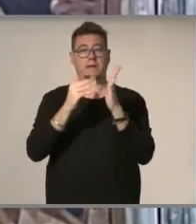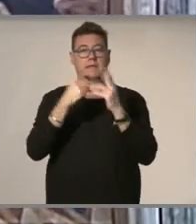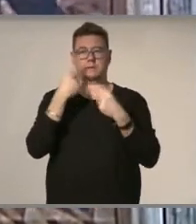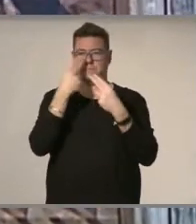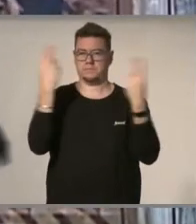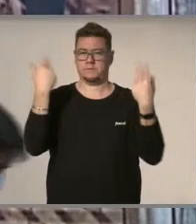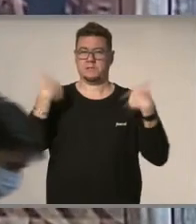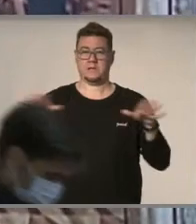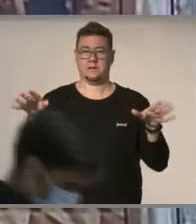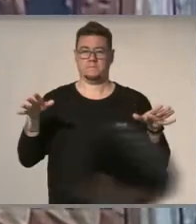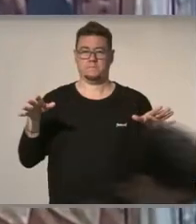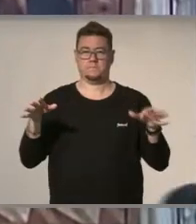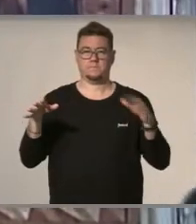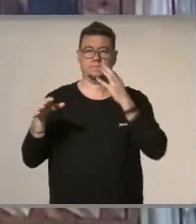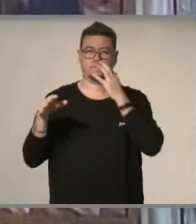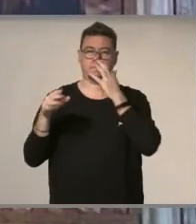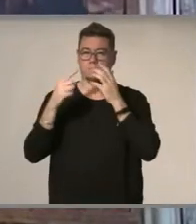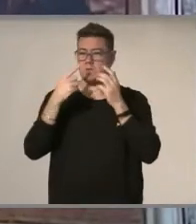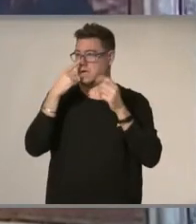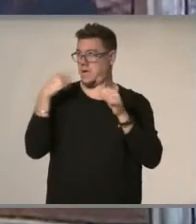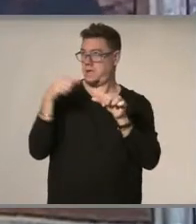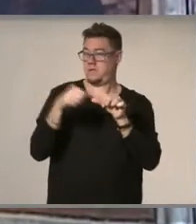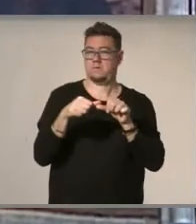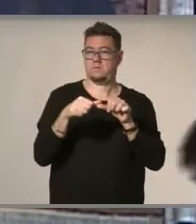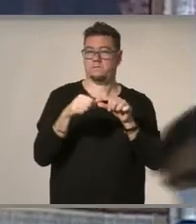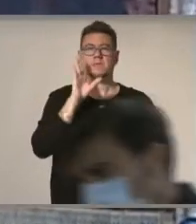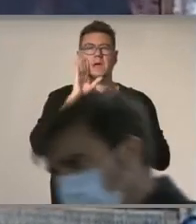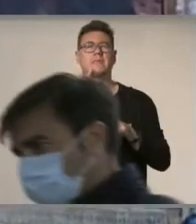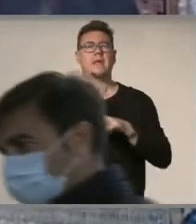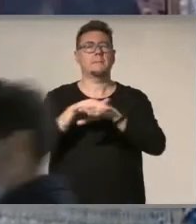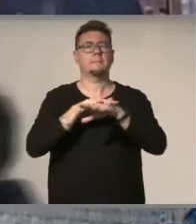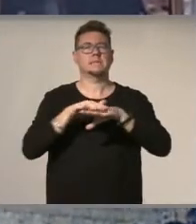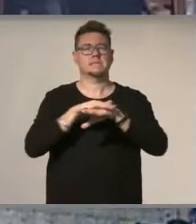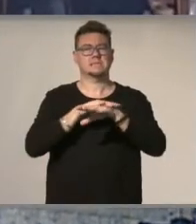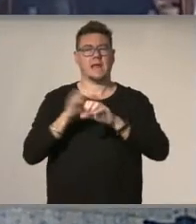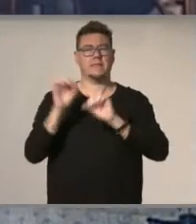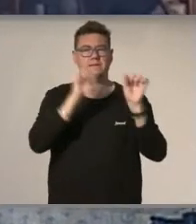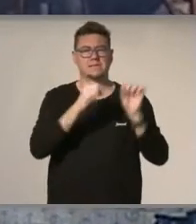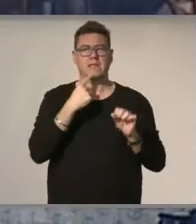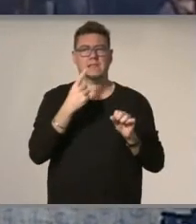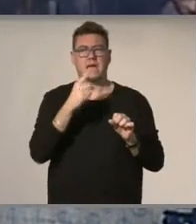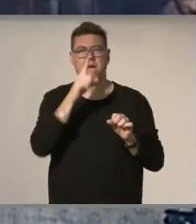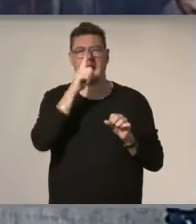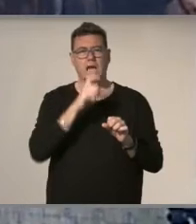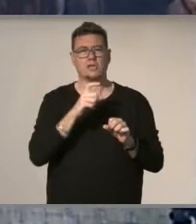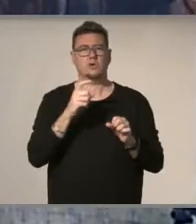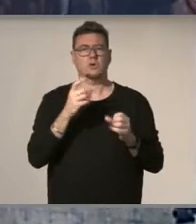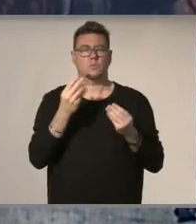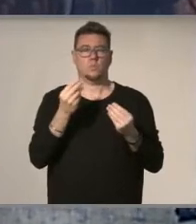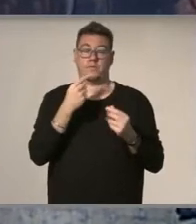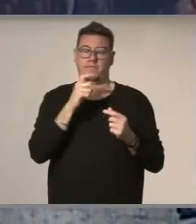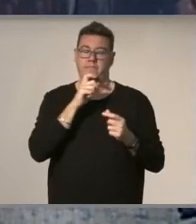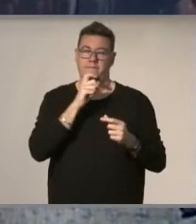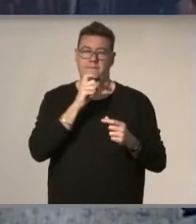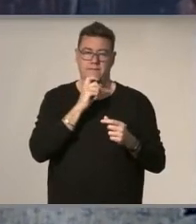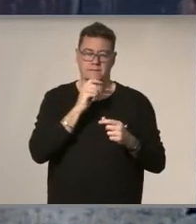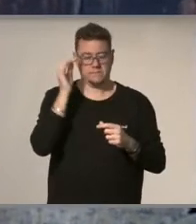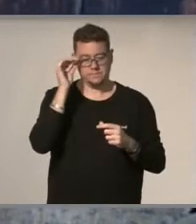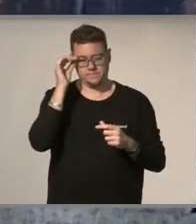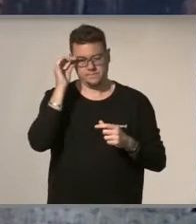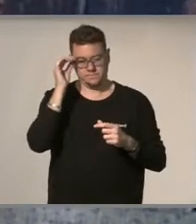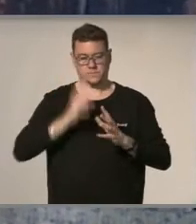manifiesto durante el último año, que, como decía la ministra, ha sido un año tan extraordinariamente difícil, como lo está aún siendo